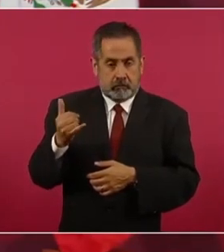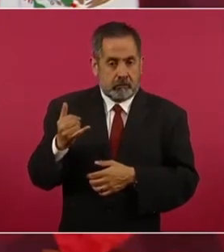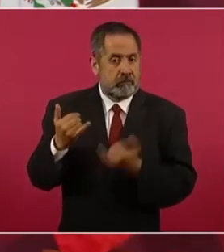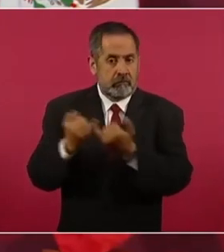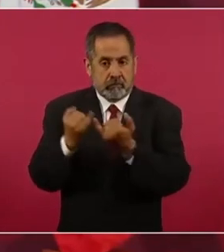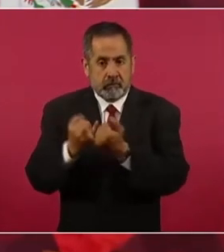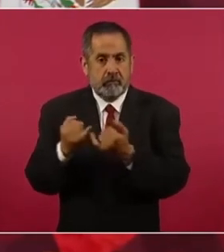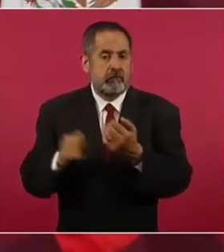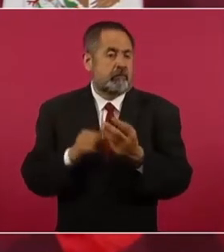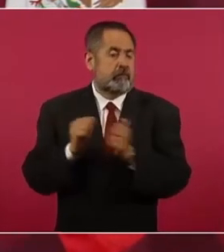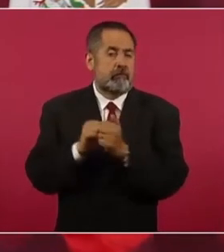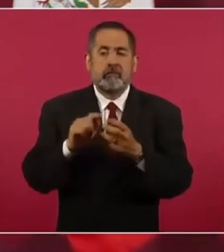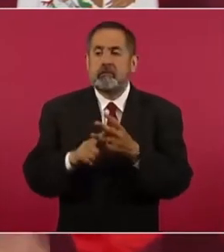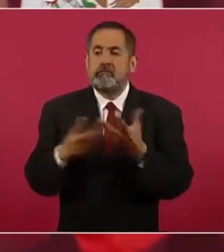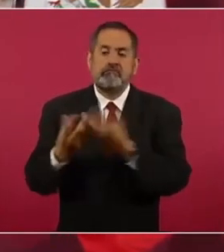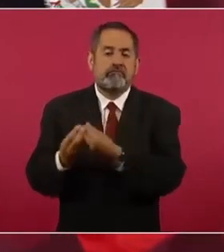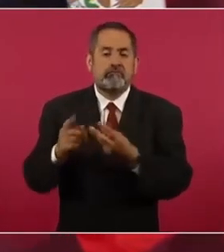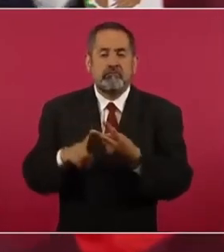y Rosa Isela